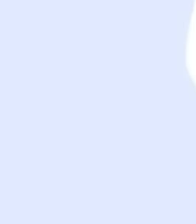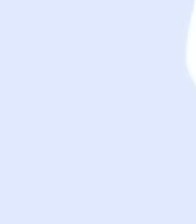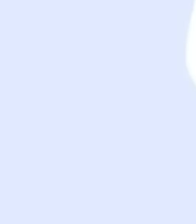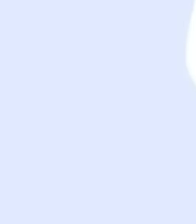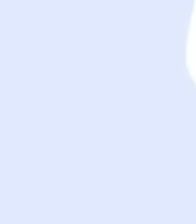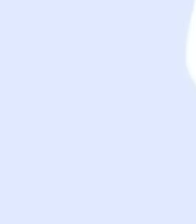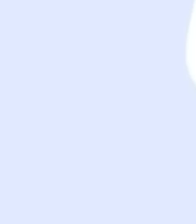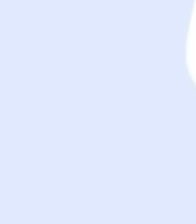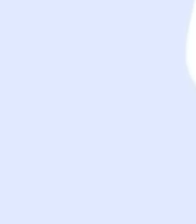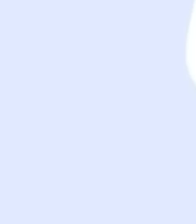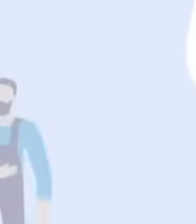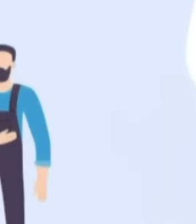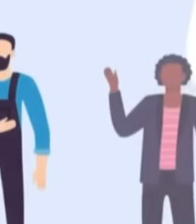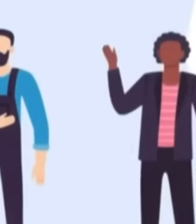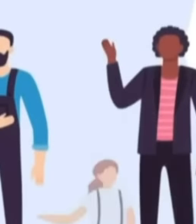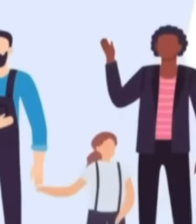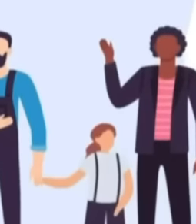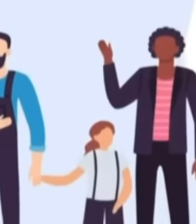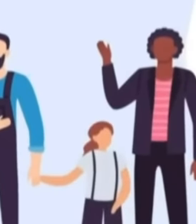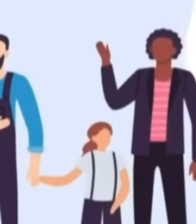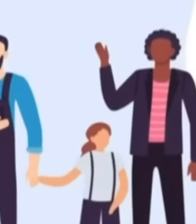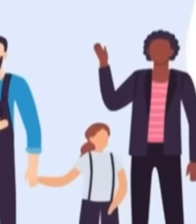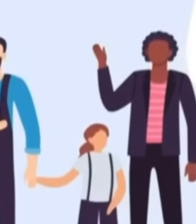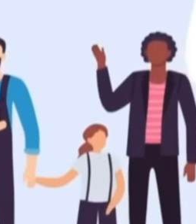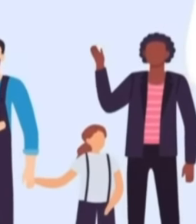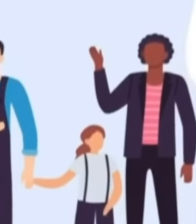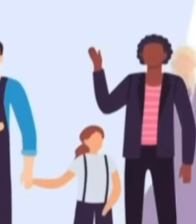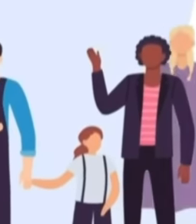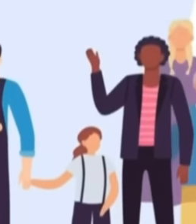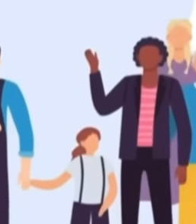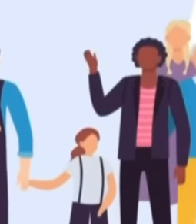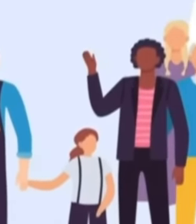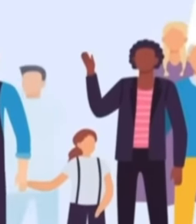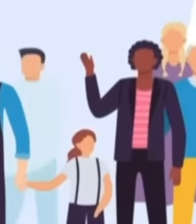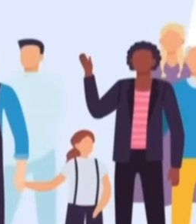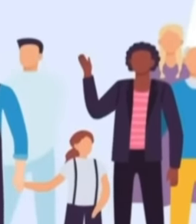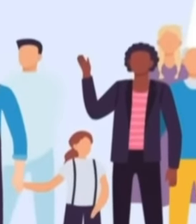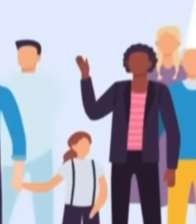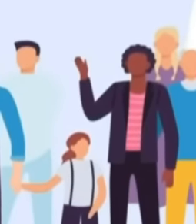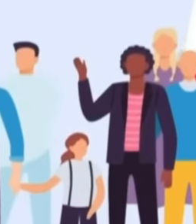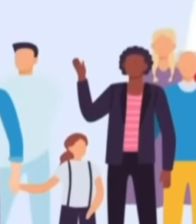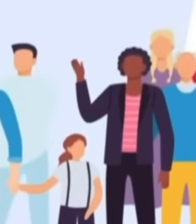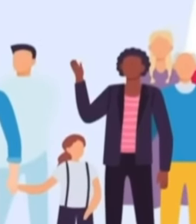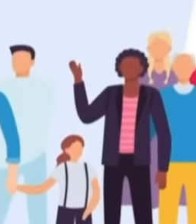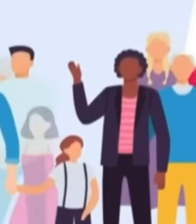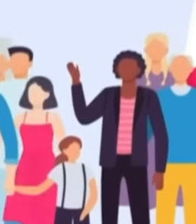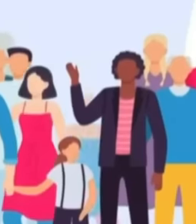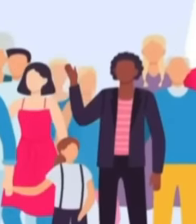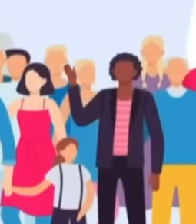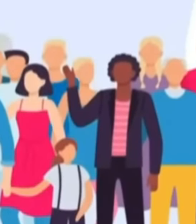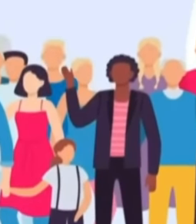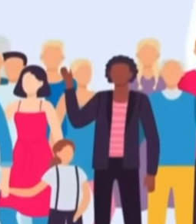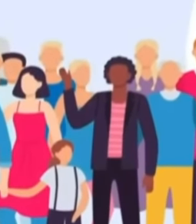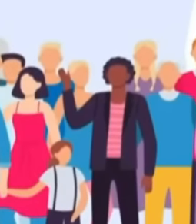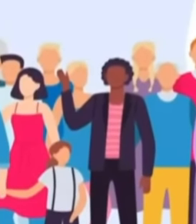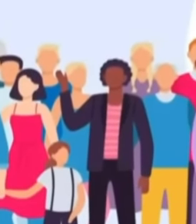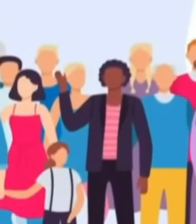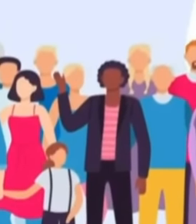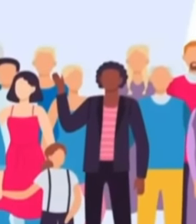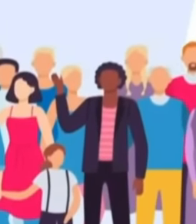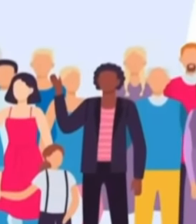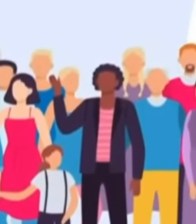índole y todos los ciudadanos de todas las ciudades, centros poblados o zonas rurales que necesiten expresarse o